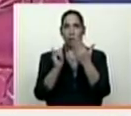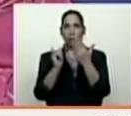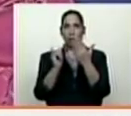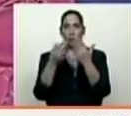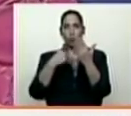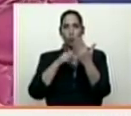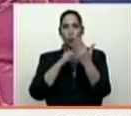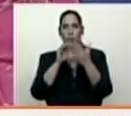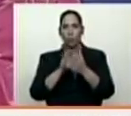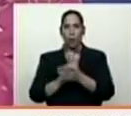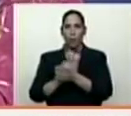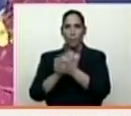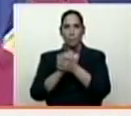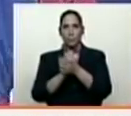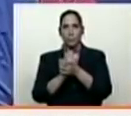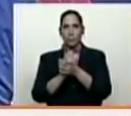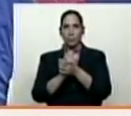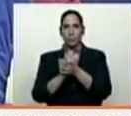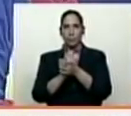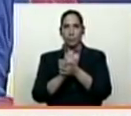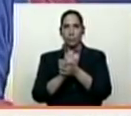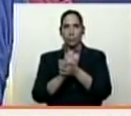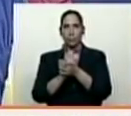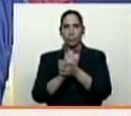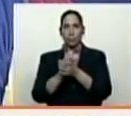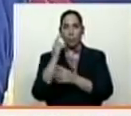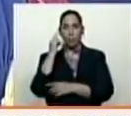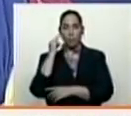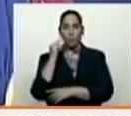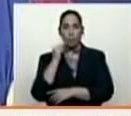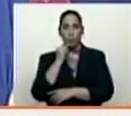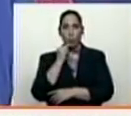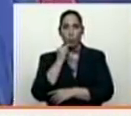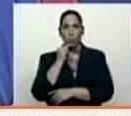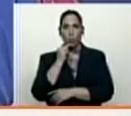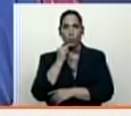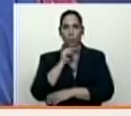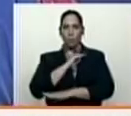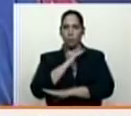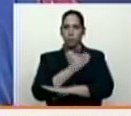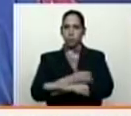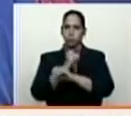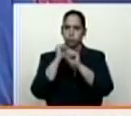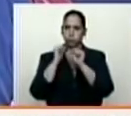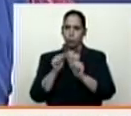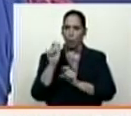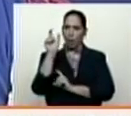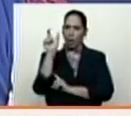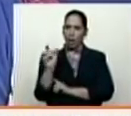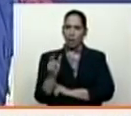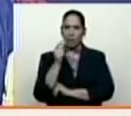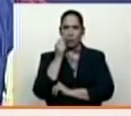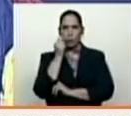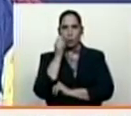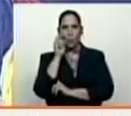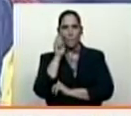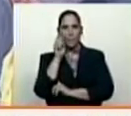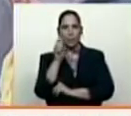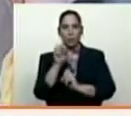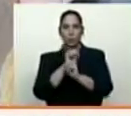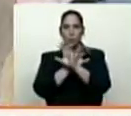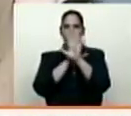vecino. Y Bolívar con su valentía, con su visión clara,